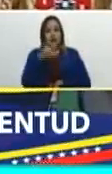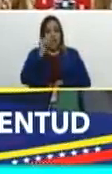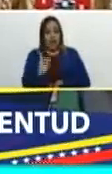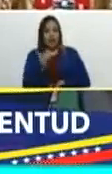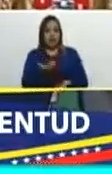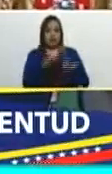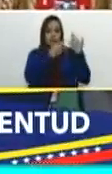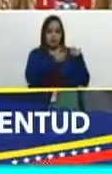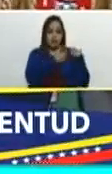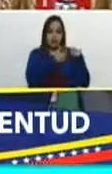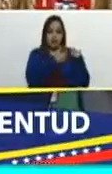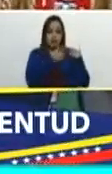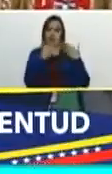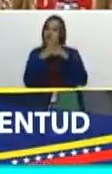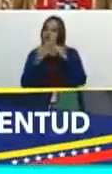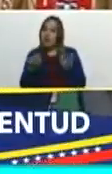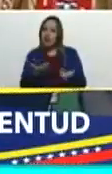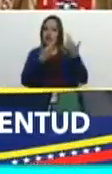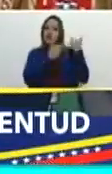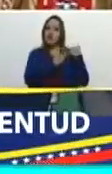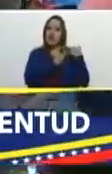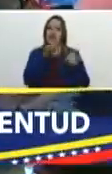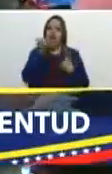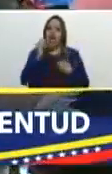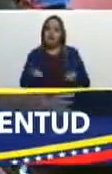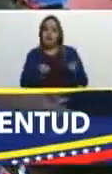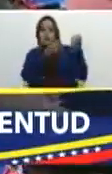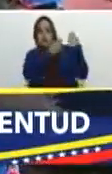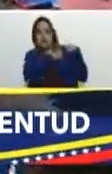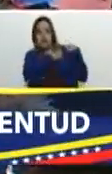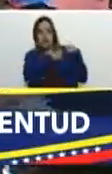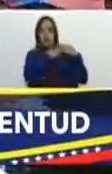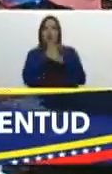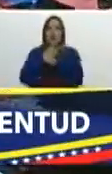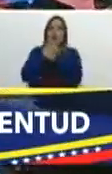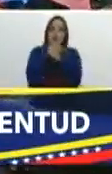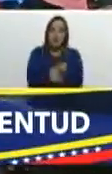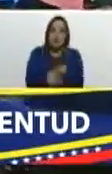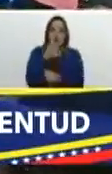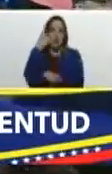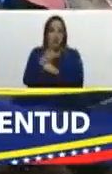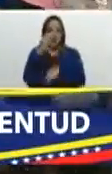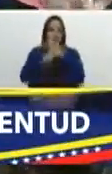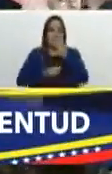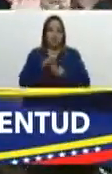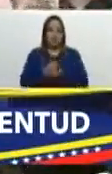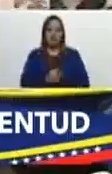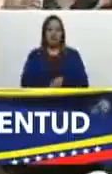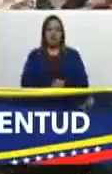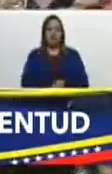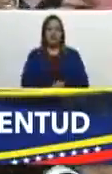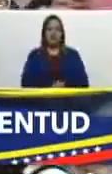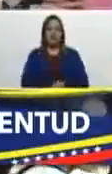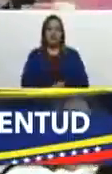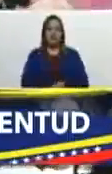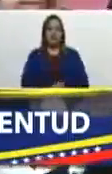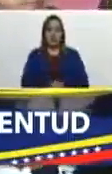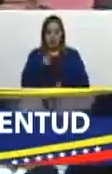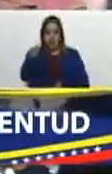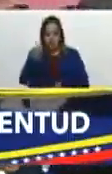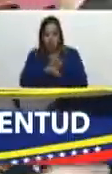corresponde, con la responsabilidad que eso corresponde, con el amor que eso corresponde. Eso queda